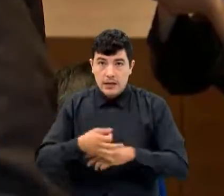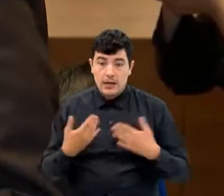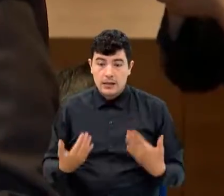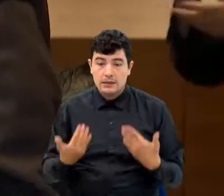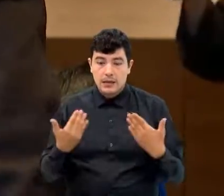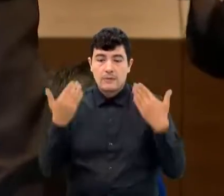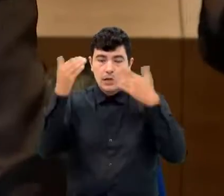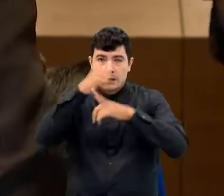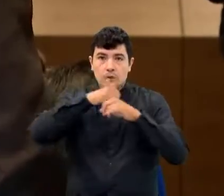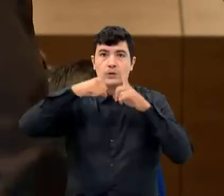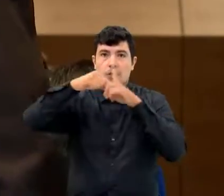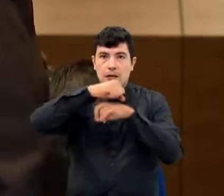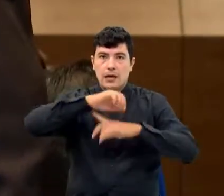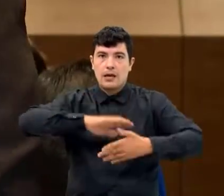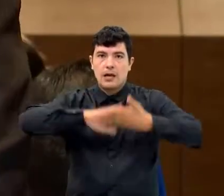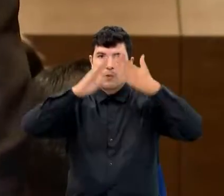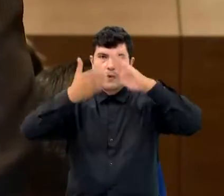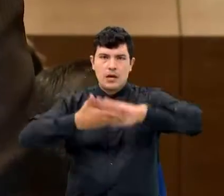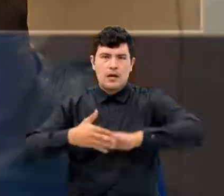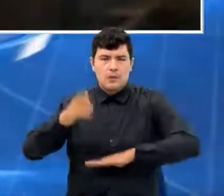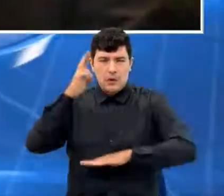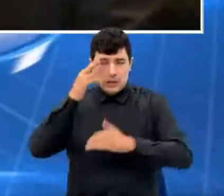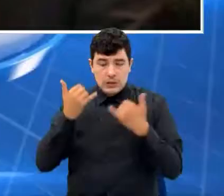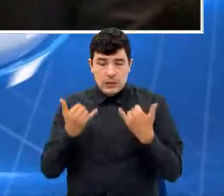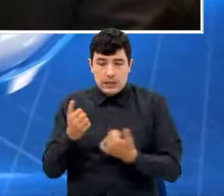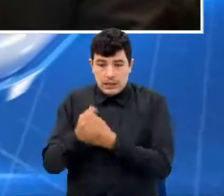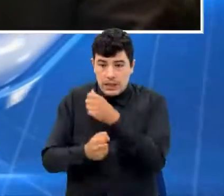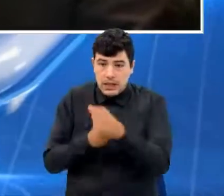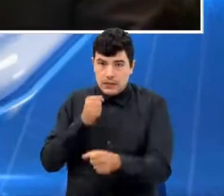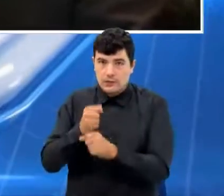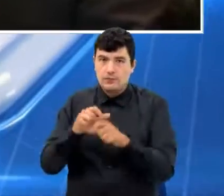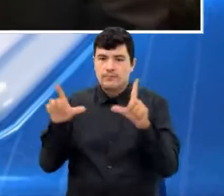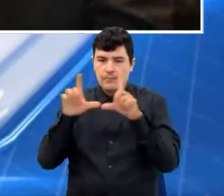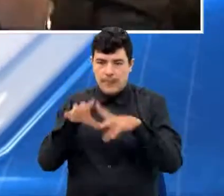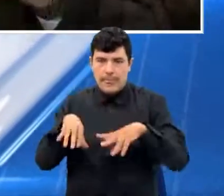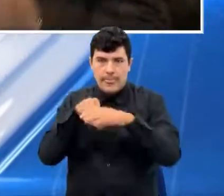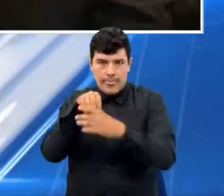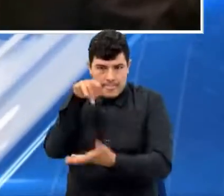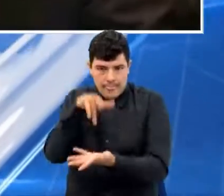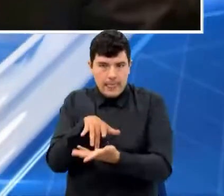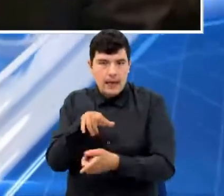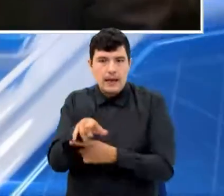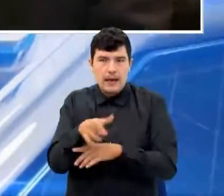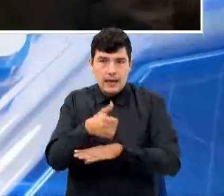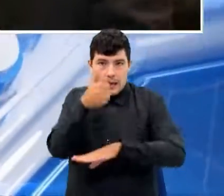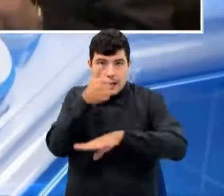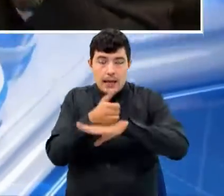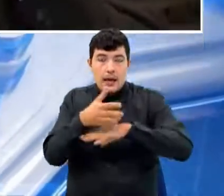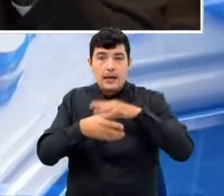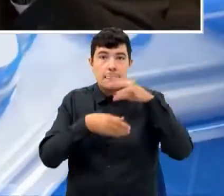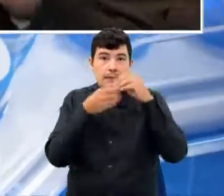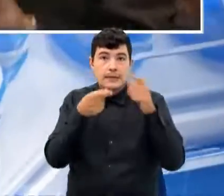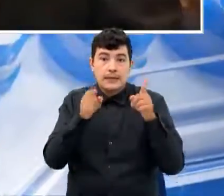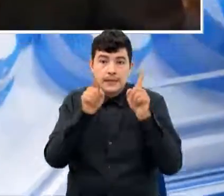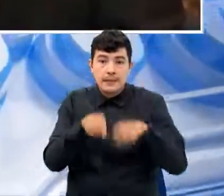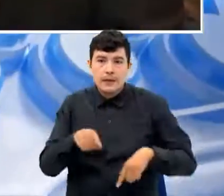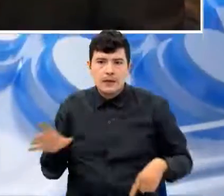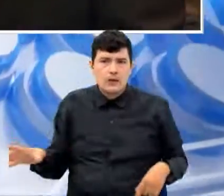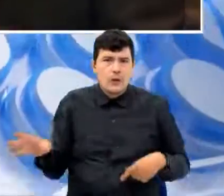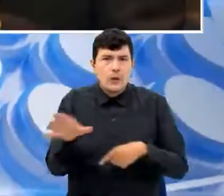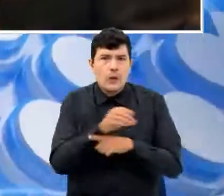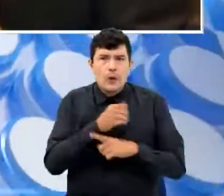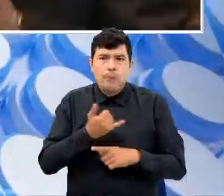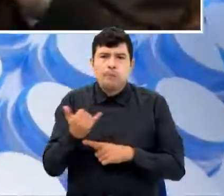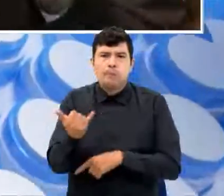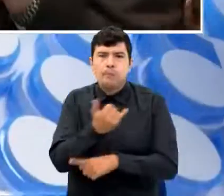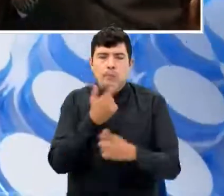y a la comunidad. Y en este año estuvo precisamente Canal Tro, a través de su directivo y a través de todo lo que es el